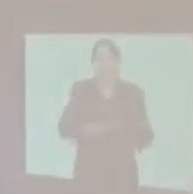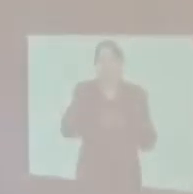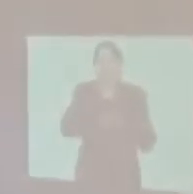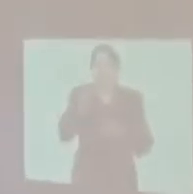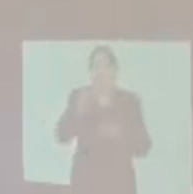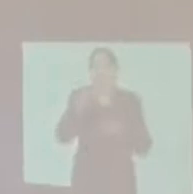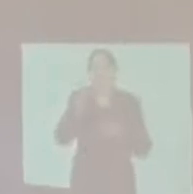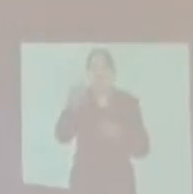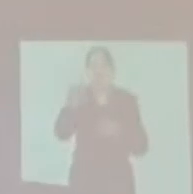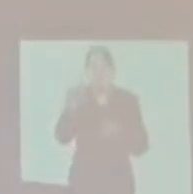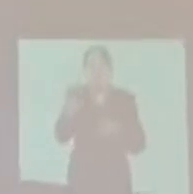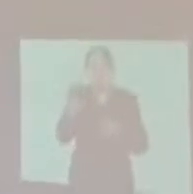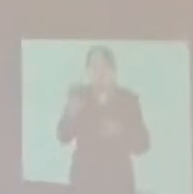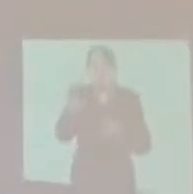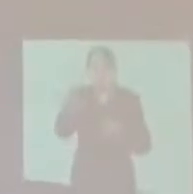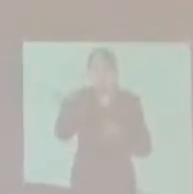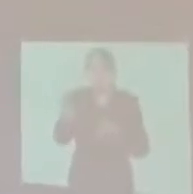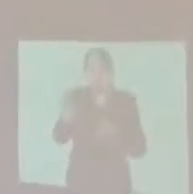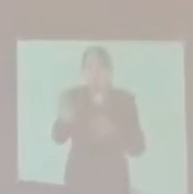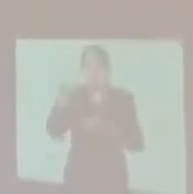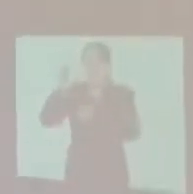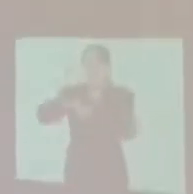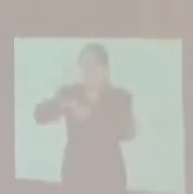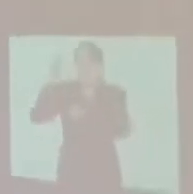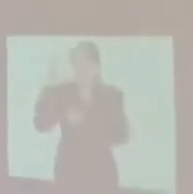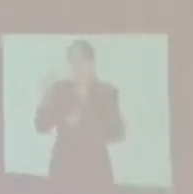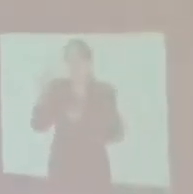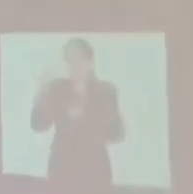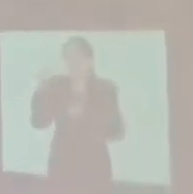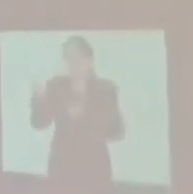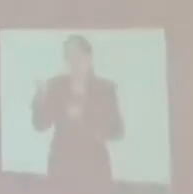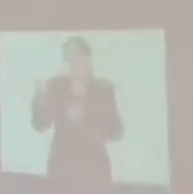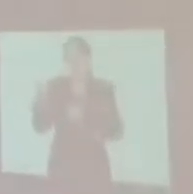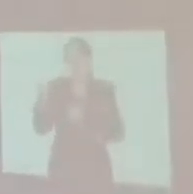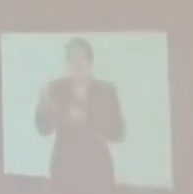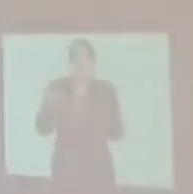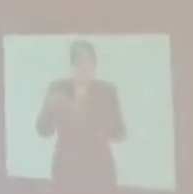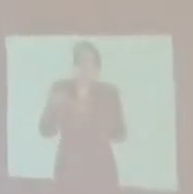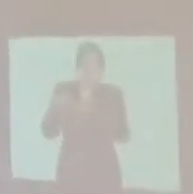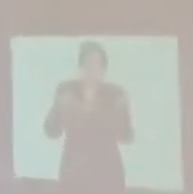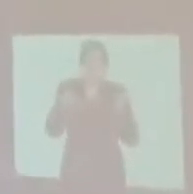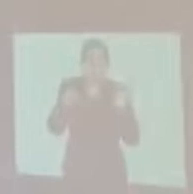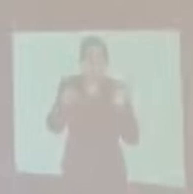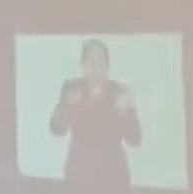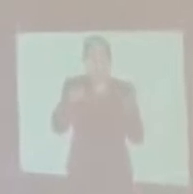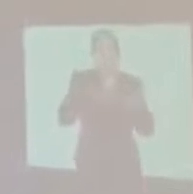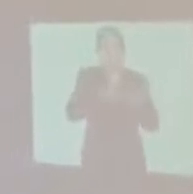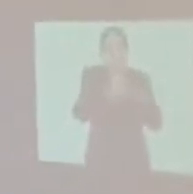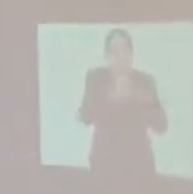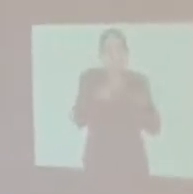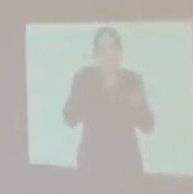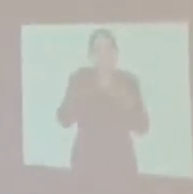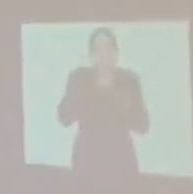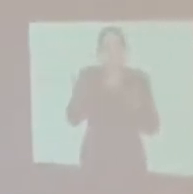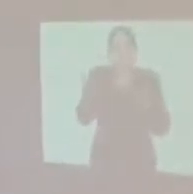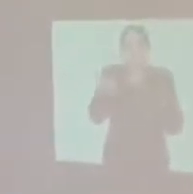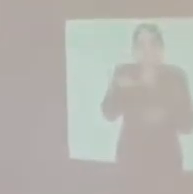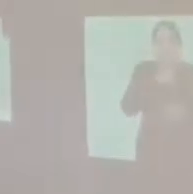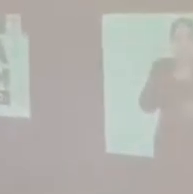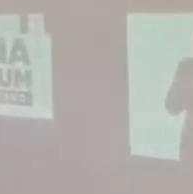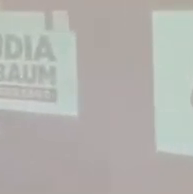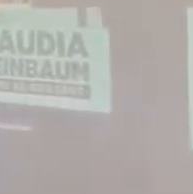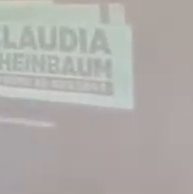dinero de los que más perciben se distribuirá única y exclusivamente a través del mercado,